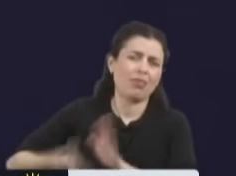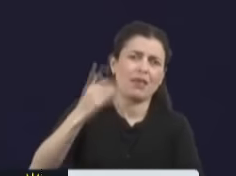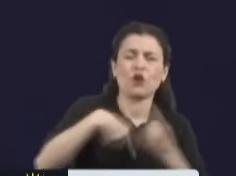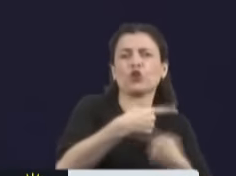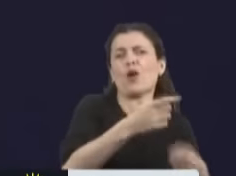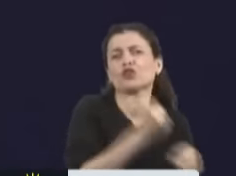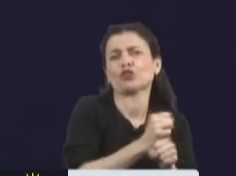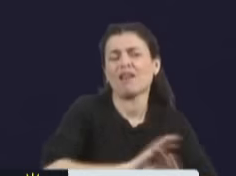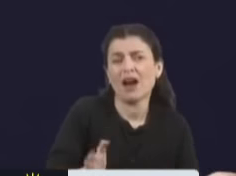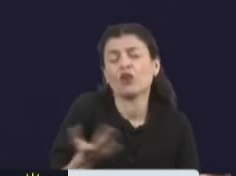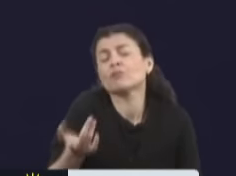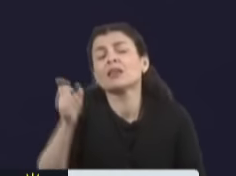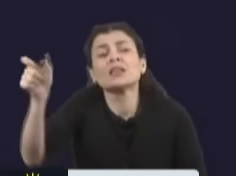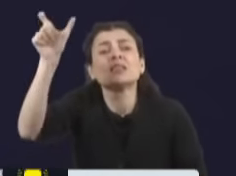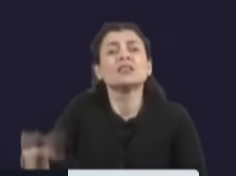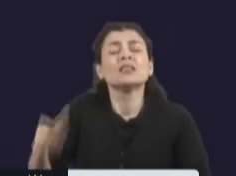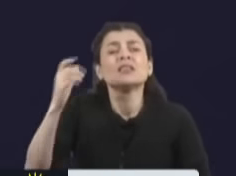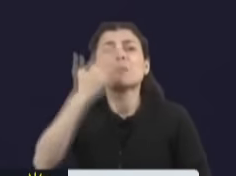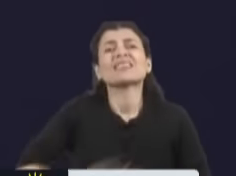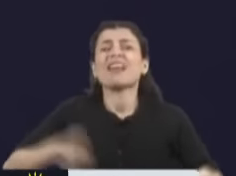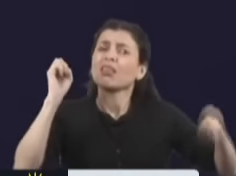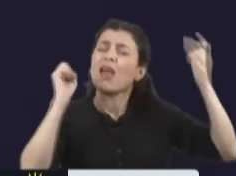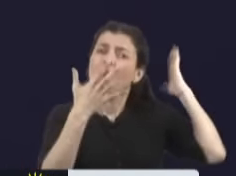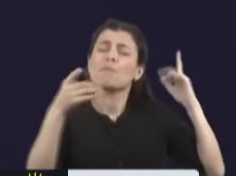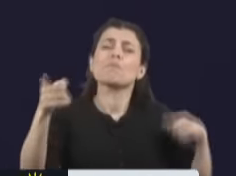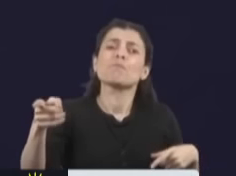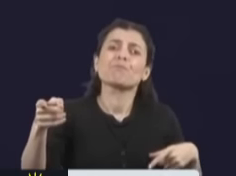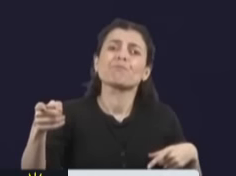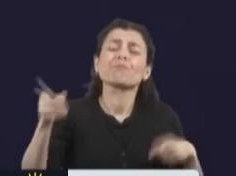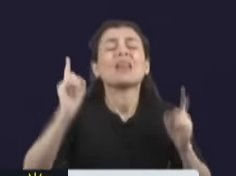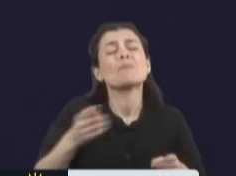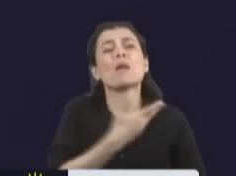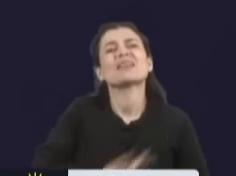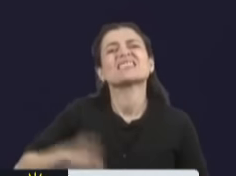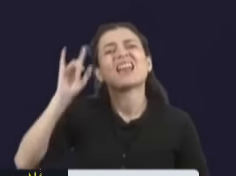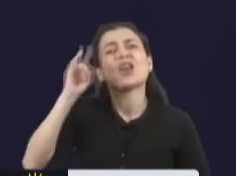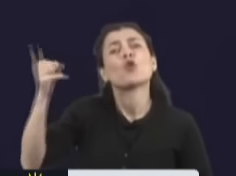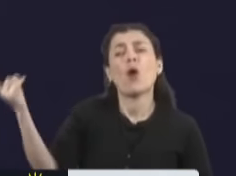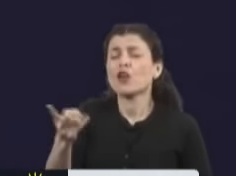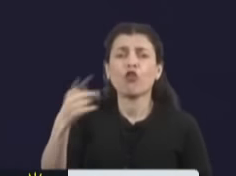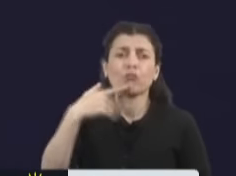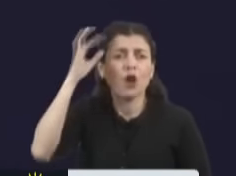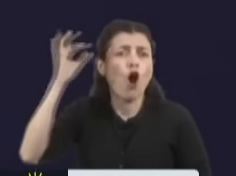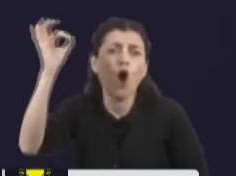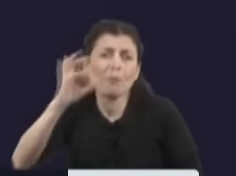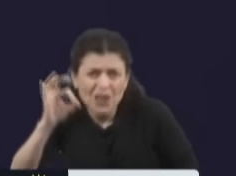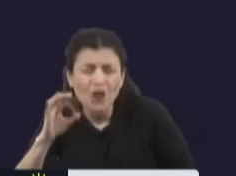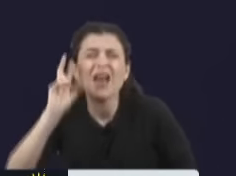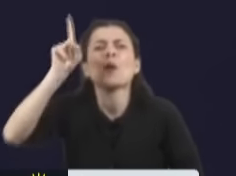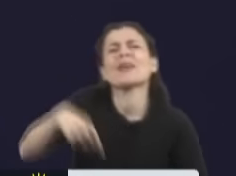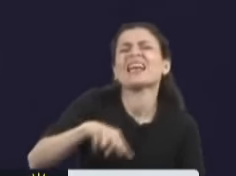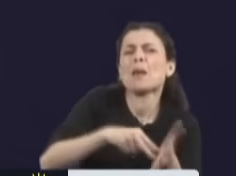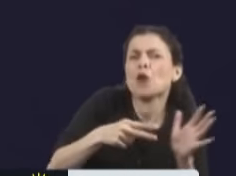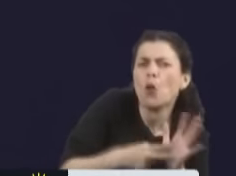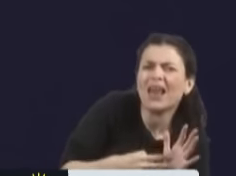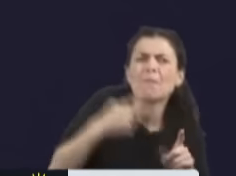la opinión del del presidente y la del presidente uruguayo y la la respetamos pero no no De ninguna manera ha quedado ningún resquemor